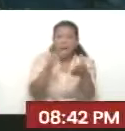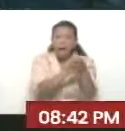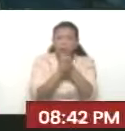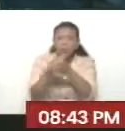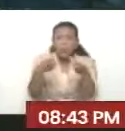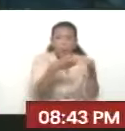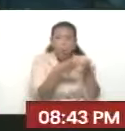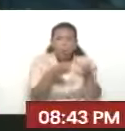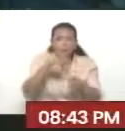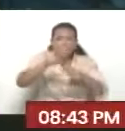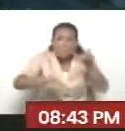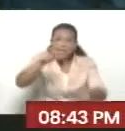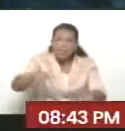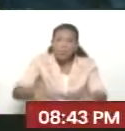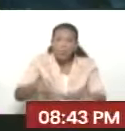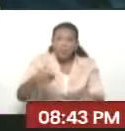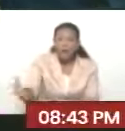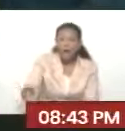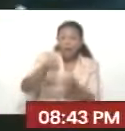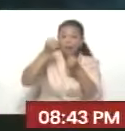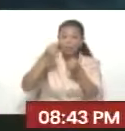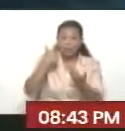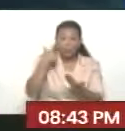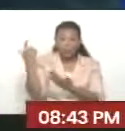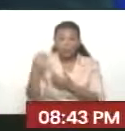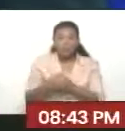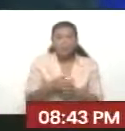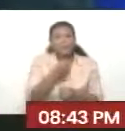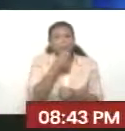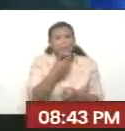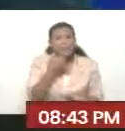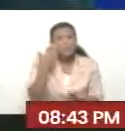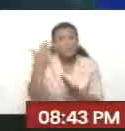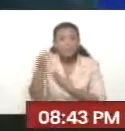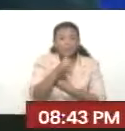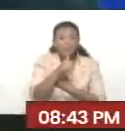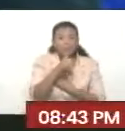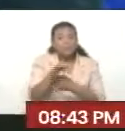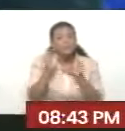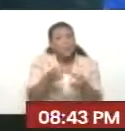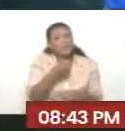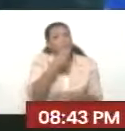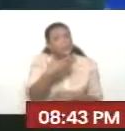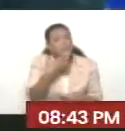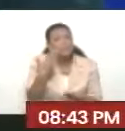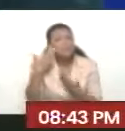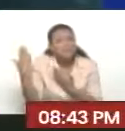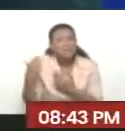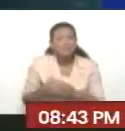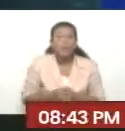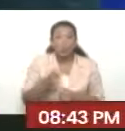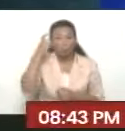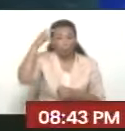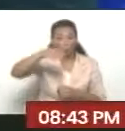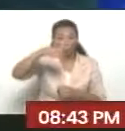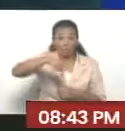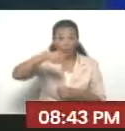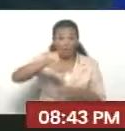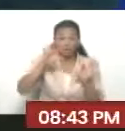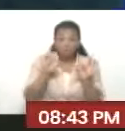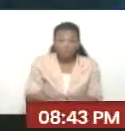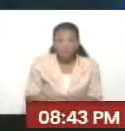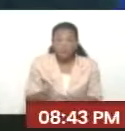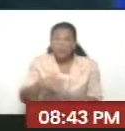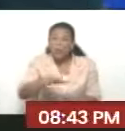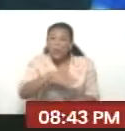y un grupo importante ahí de ecologistas los rescataron. Mira, qué bonita esta nota. ¿Eh? Esto fue hoy. ¿Exactamente